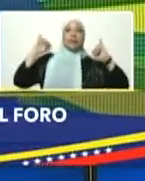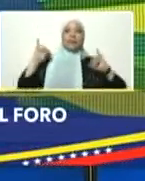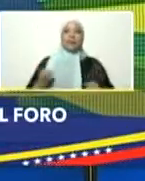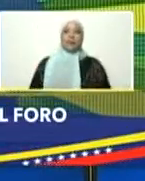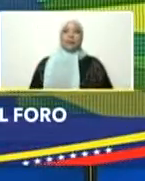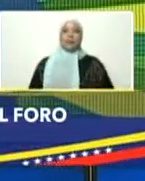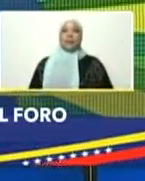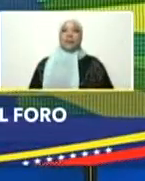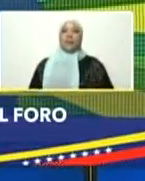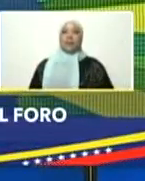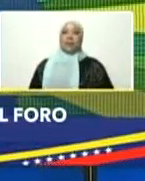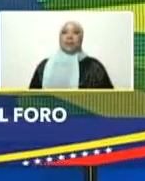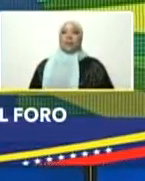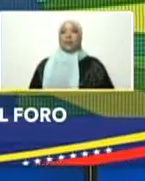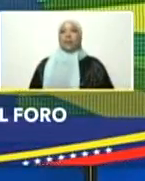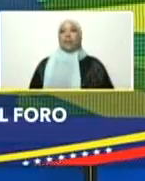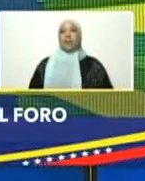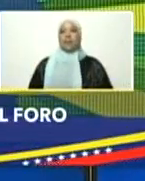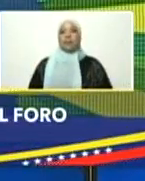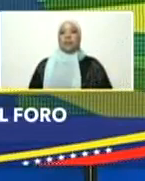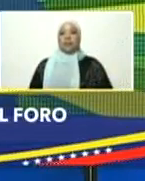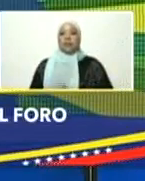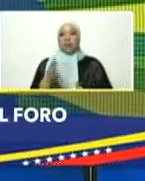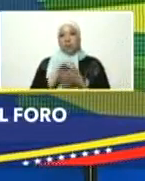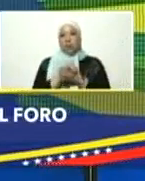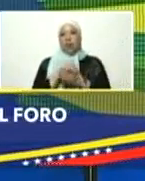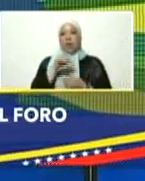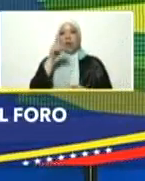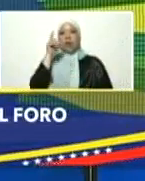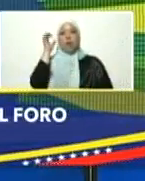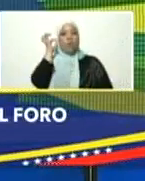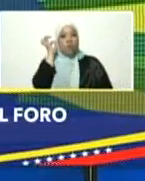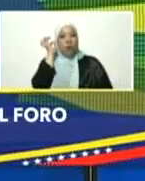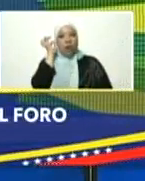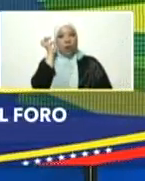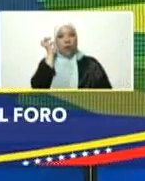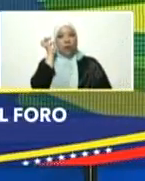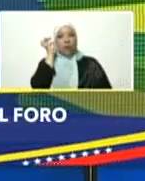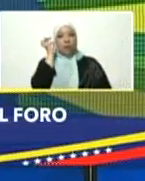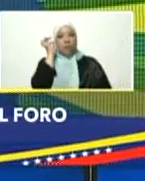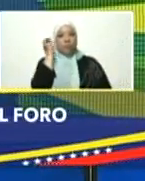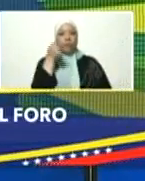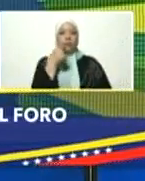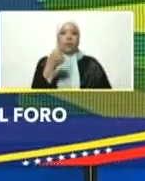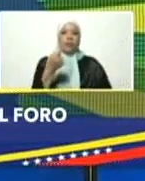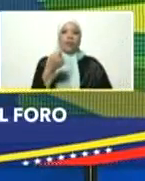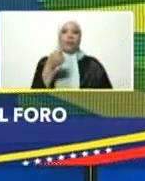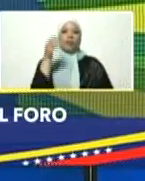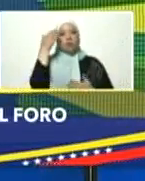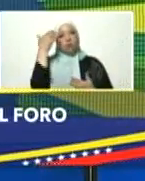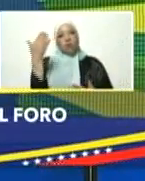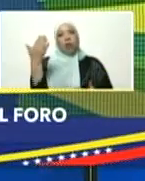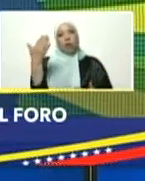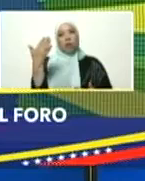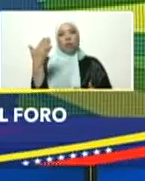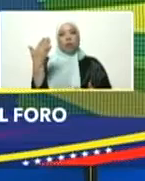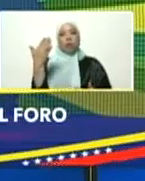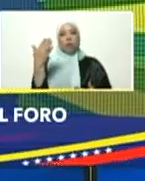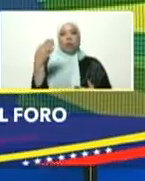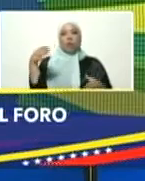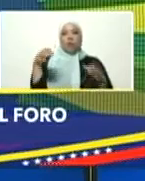Yo quisiera que de Colombia la compañera Gloria Flores Schneider nos diera un saludo de la